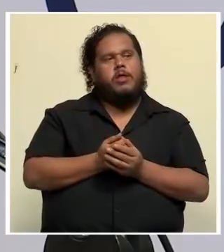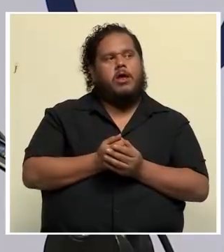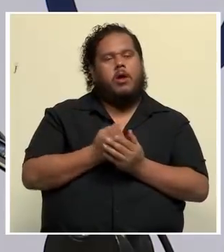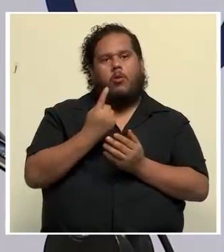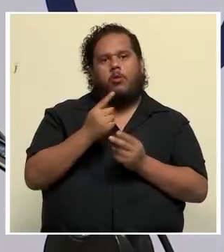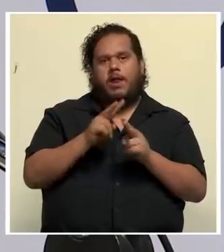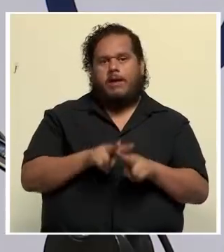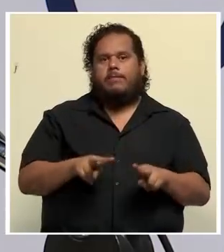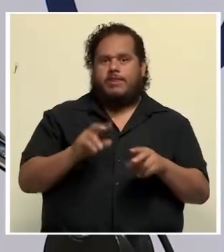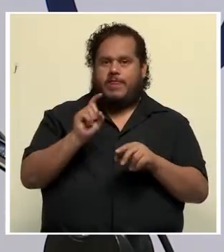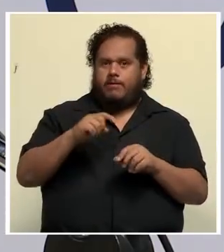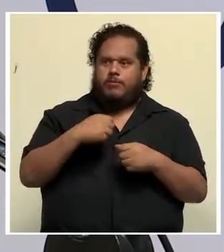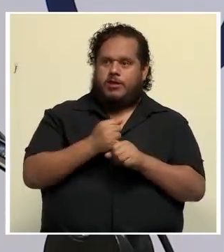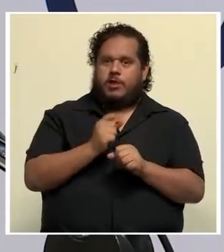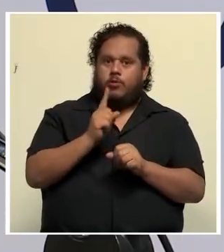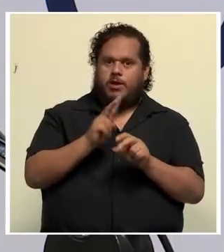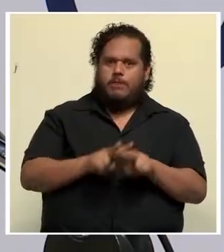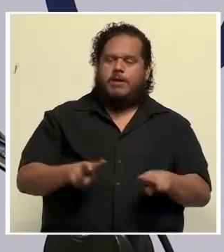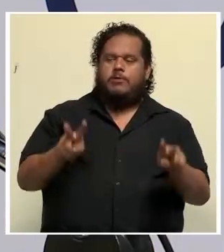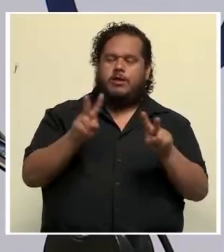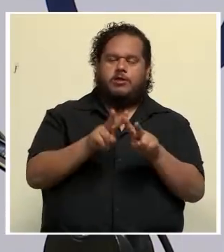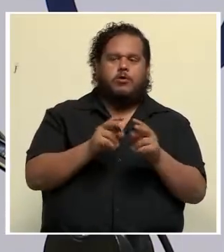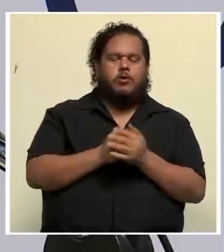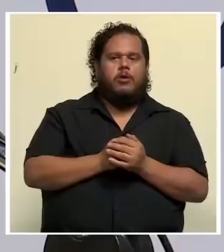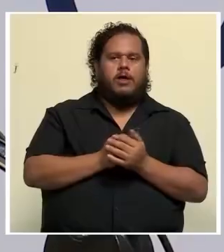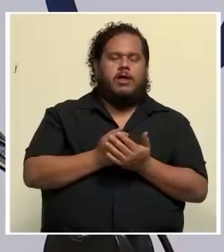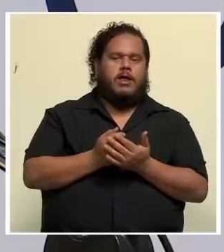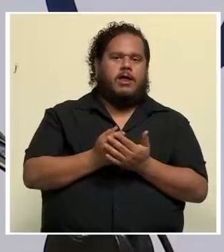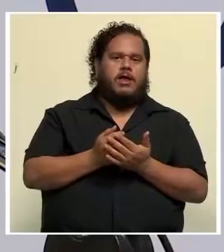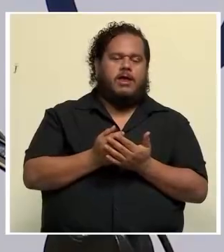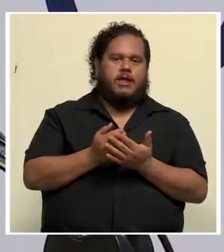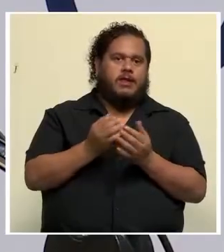una valoración que es subjetiva